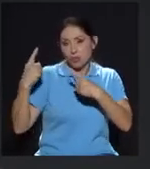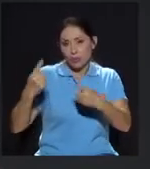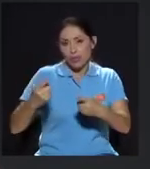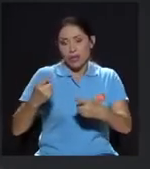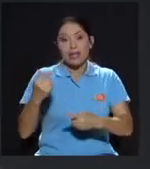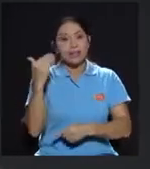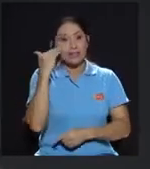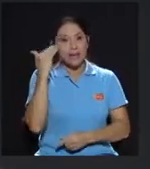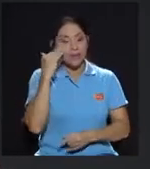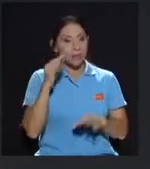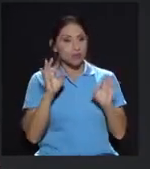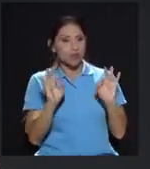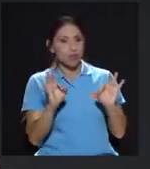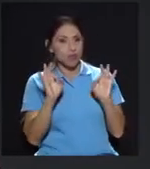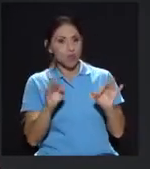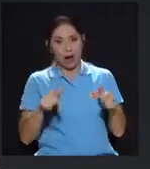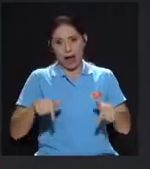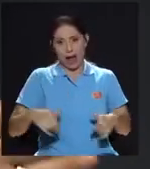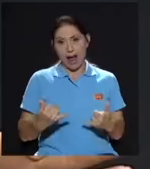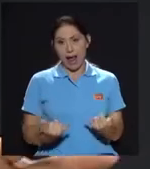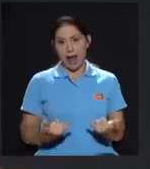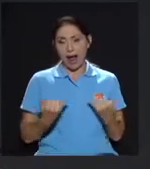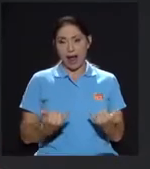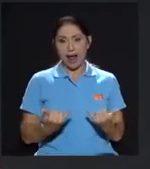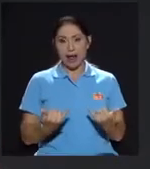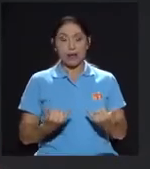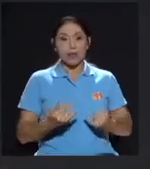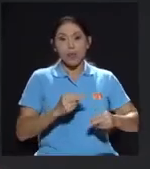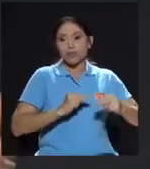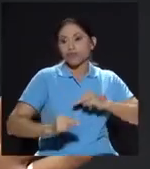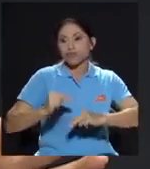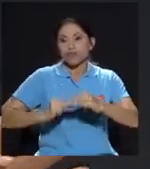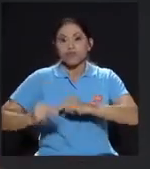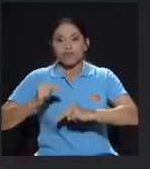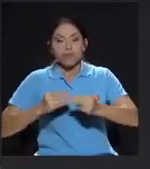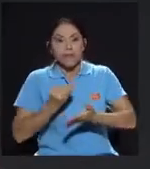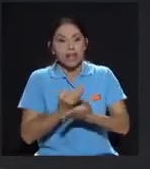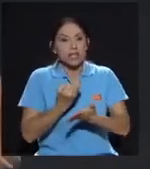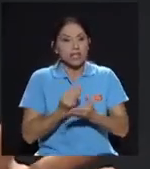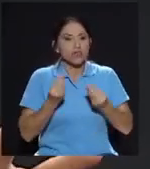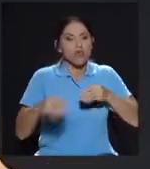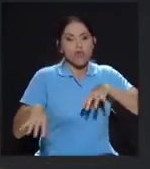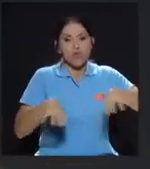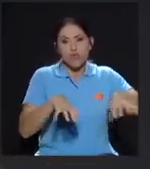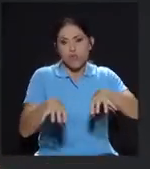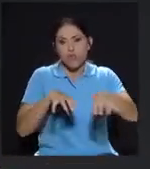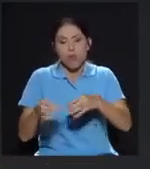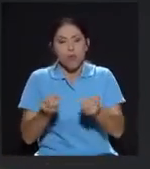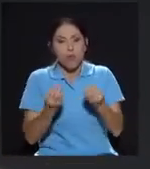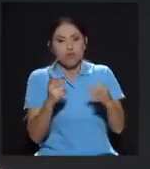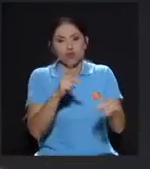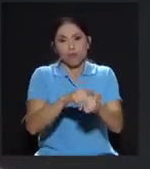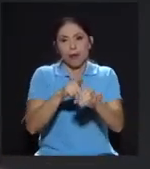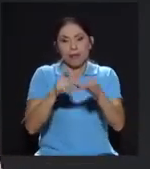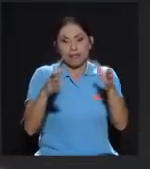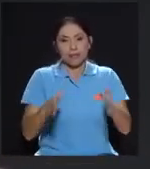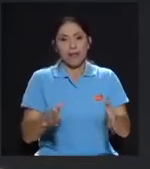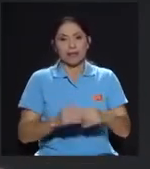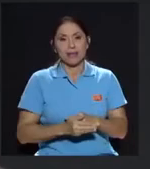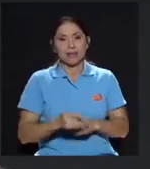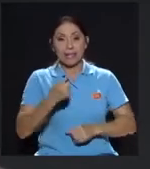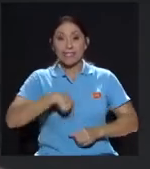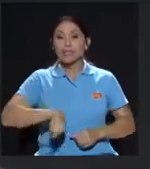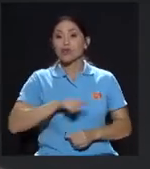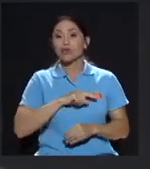mercados financieros están dinamizados o sea están muy activos con muchos participantes y con todavía si le agregamos la